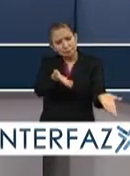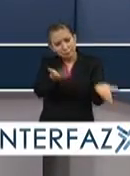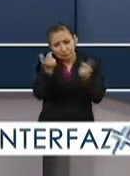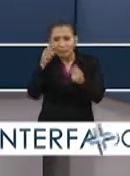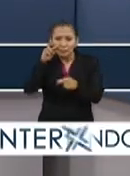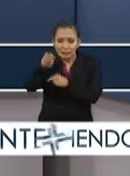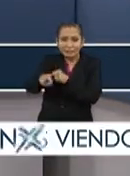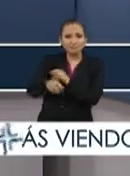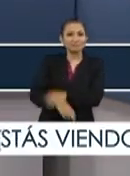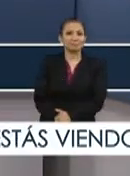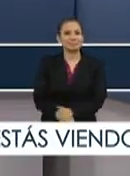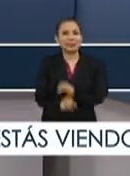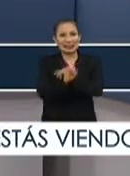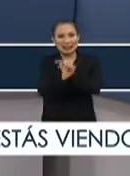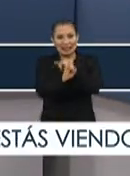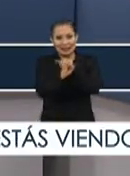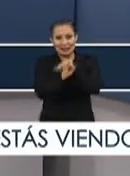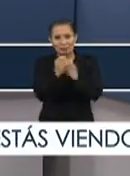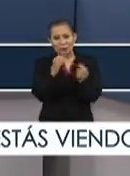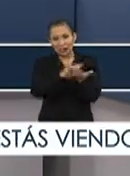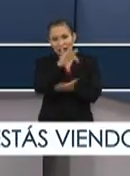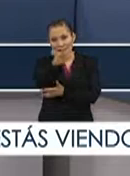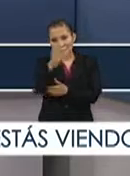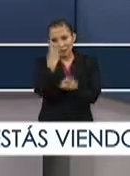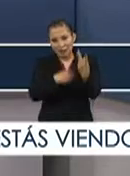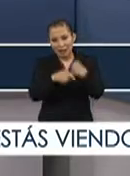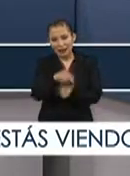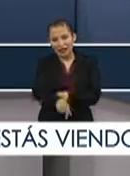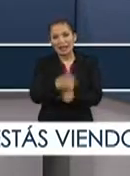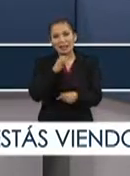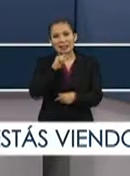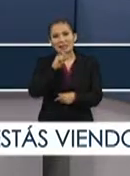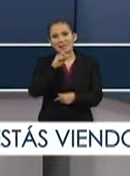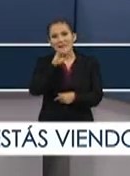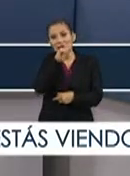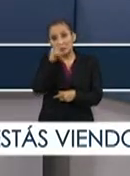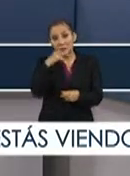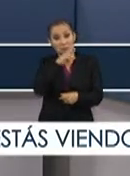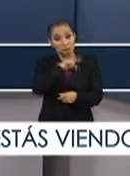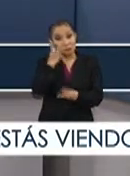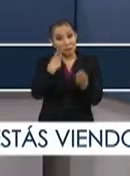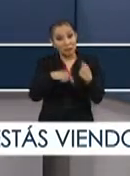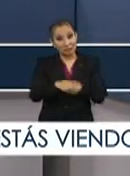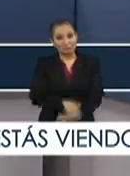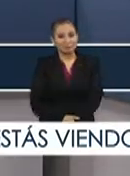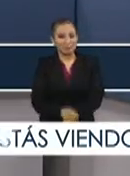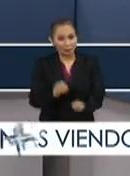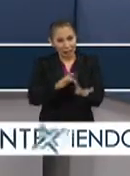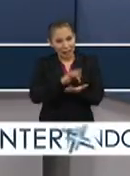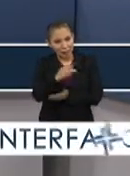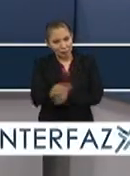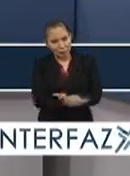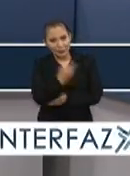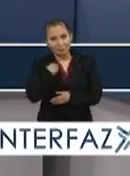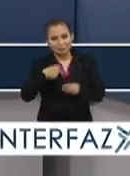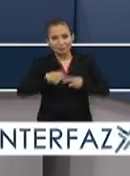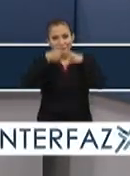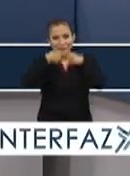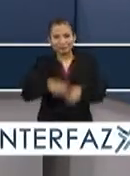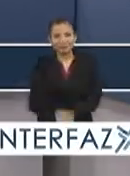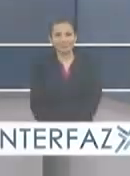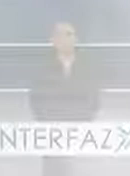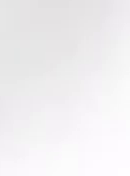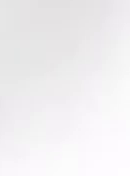que nos sigan. Ahí estaremos siguiendo. Muchísimas gracias por haber venido al estudio de Interfaz. Esperamos pronto que regreses. Muchas gracias a vosotros. Una pausa y volvemos.